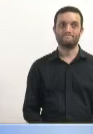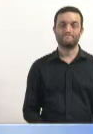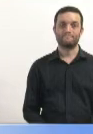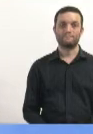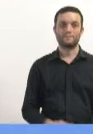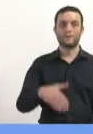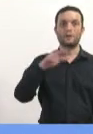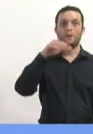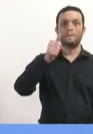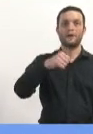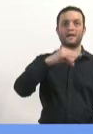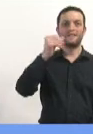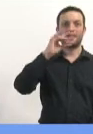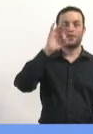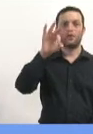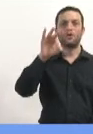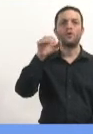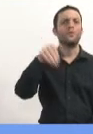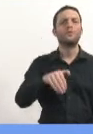rodríguez machado su voto